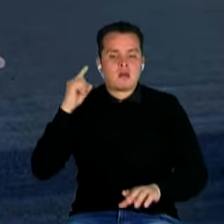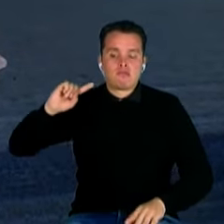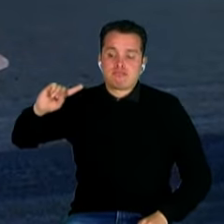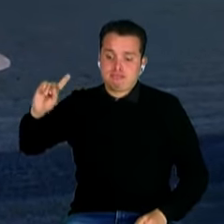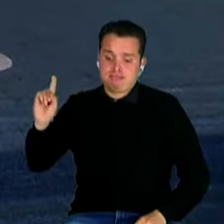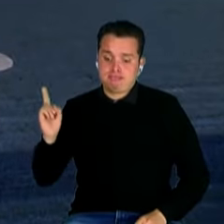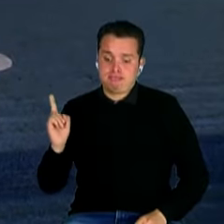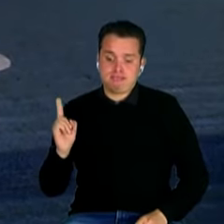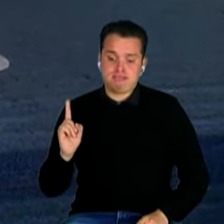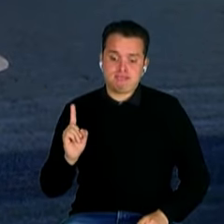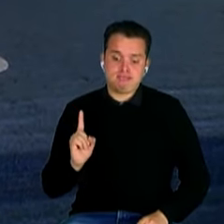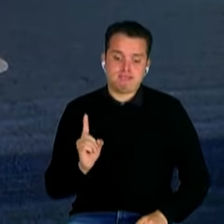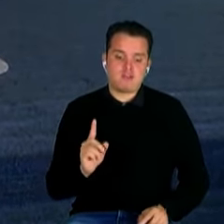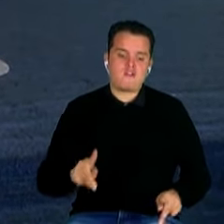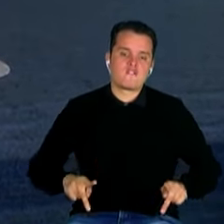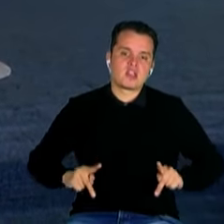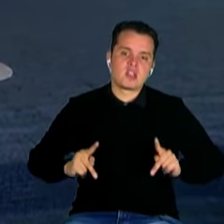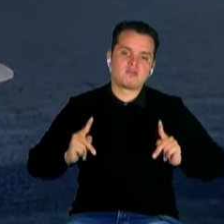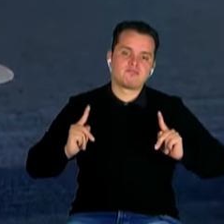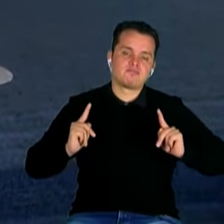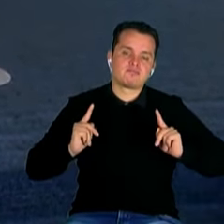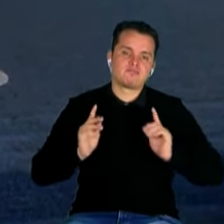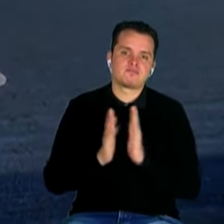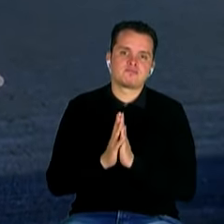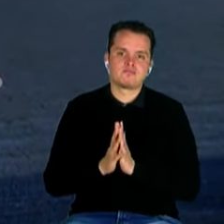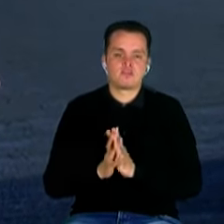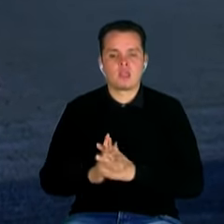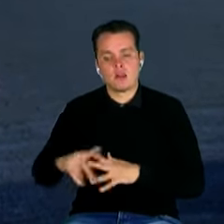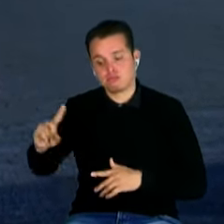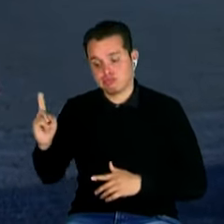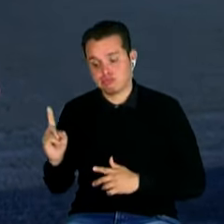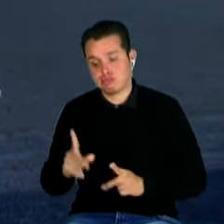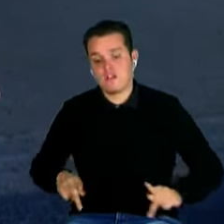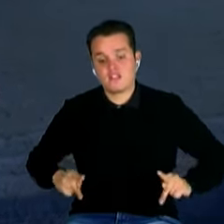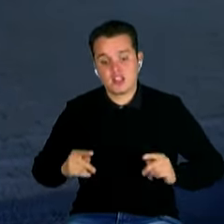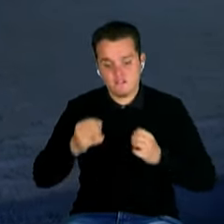largo de toda nuestra vida. A lo largo de toda nuestra vida.